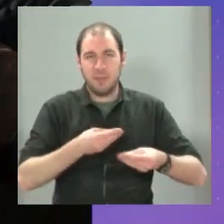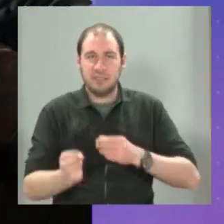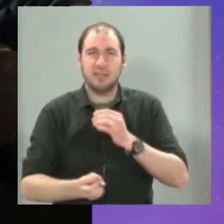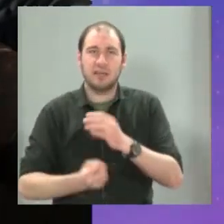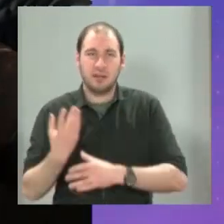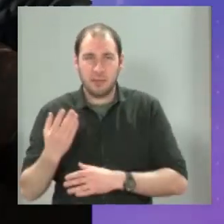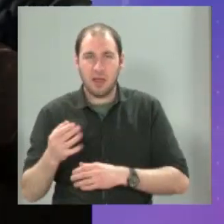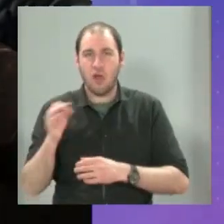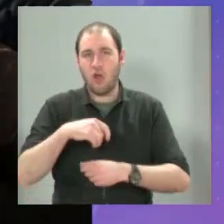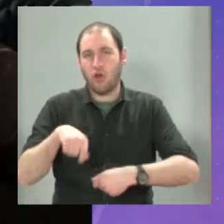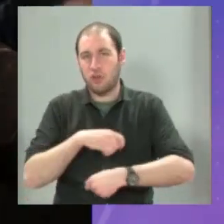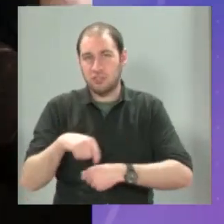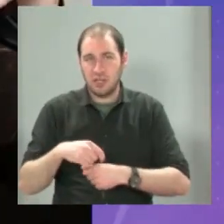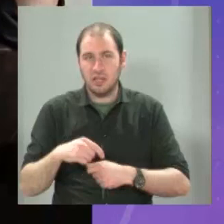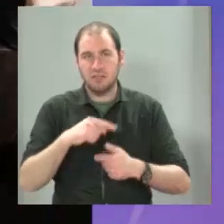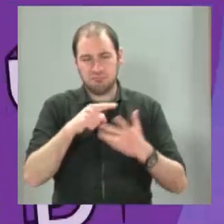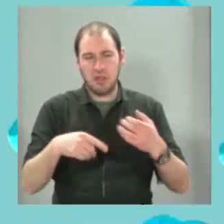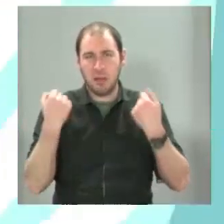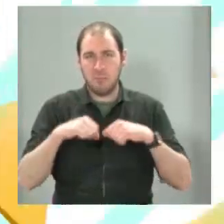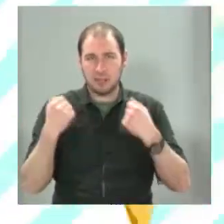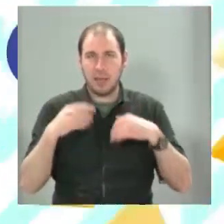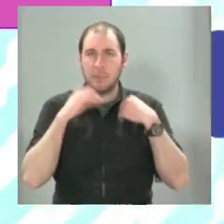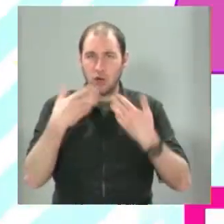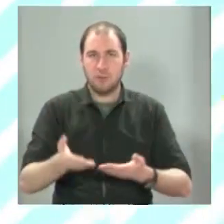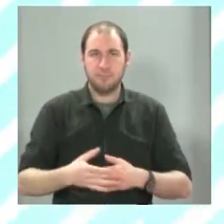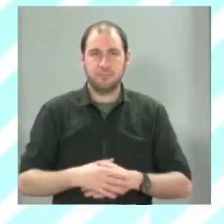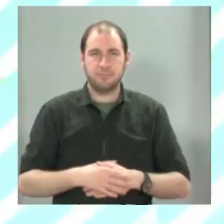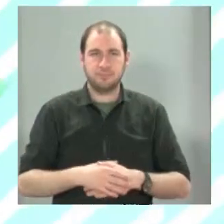emprendedurismo o de cocina es algo que uno puede practicar y mejorar.